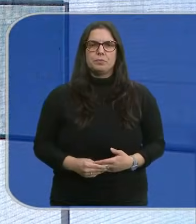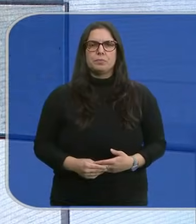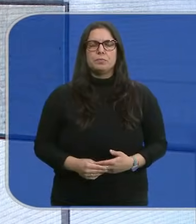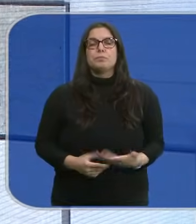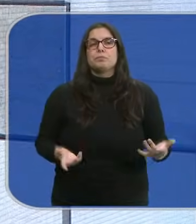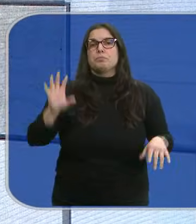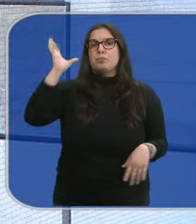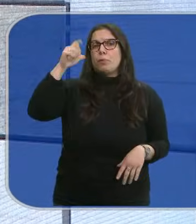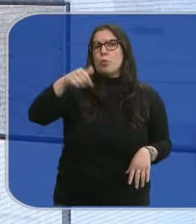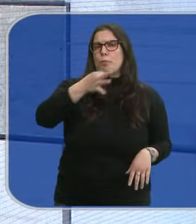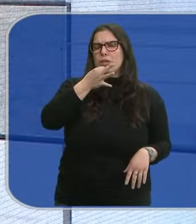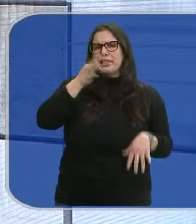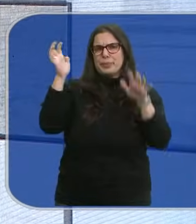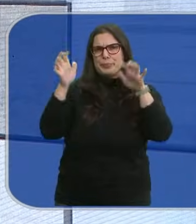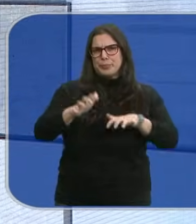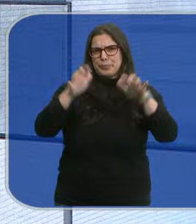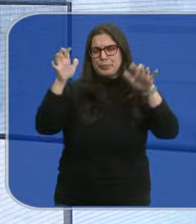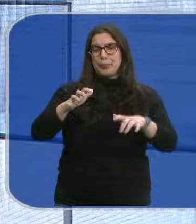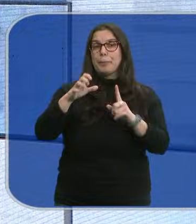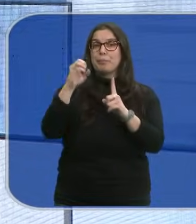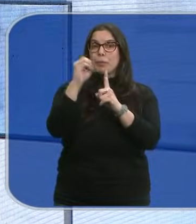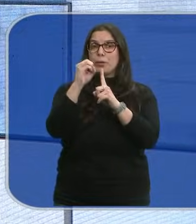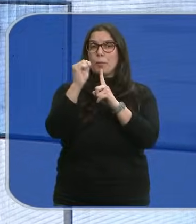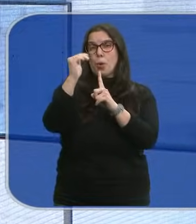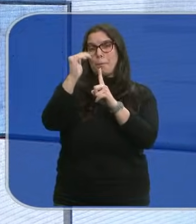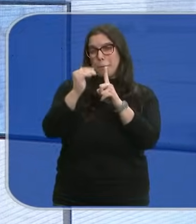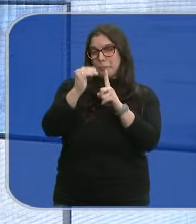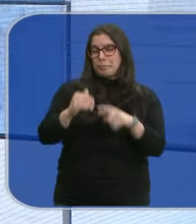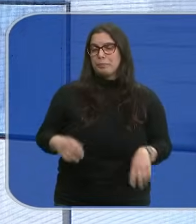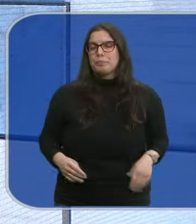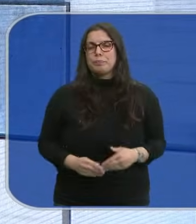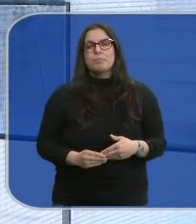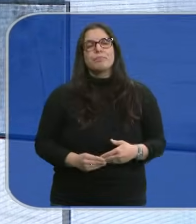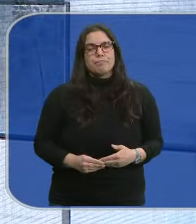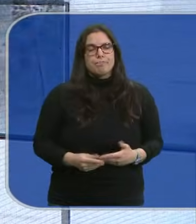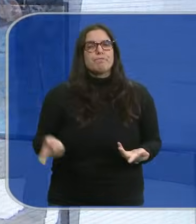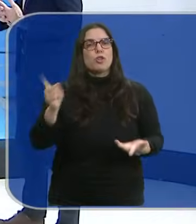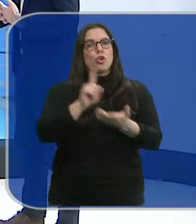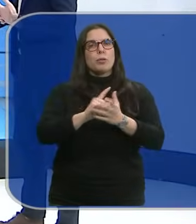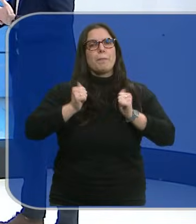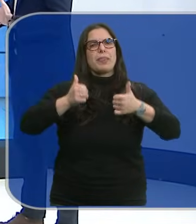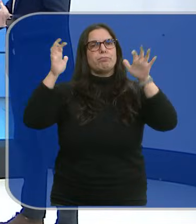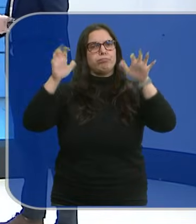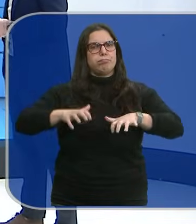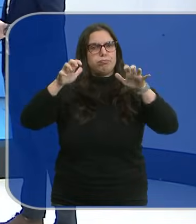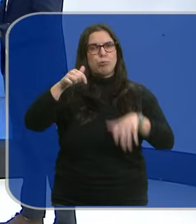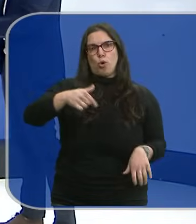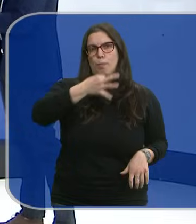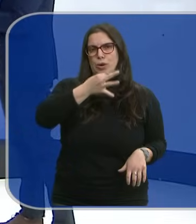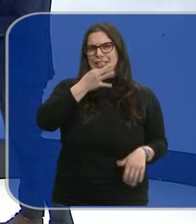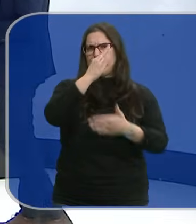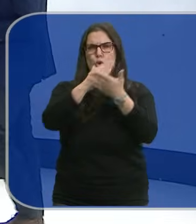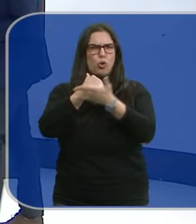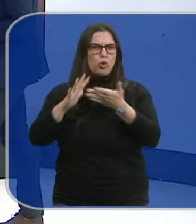En cuanto al tiempo, nos espera una tarde lluviosa. Las temperaturas bajarán ligeramente. Sergio. Vuelven a reactivarse las precipitaciones durante esta tarde en